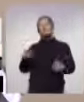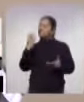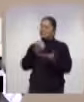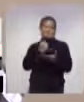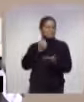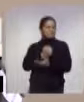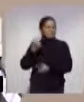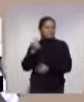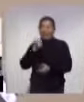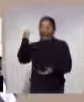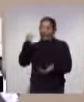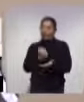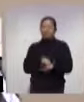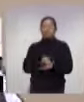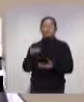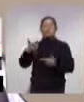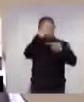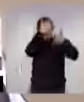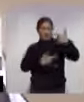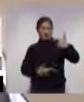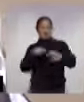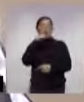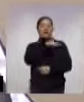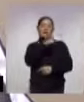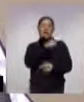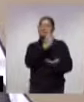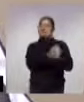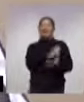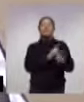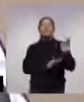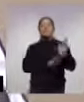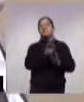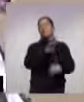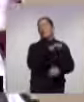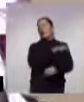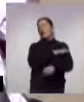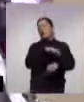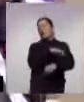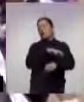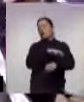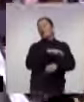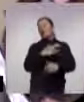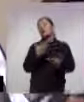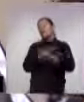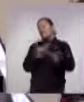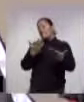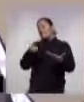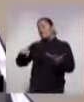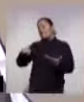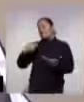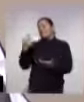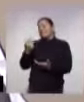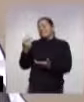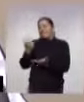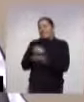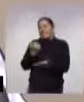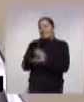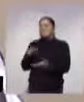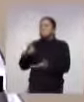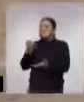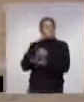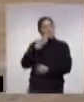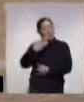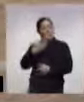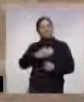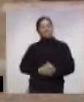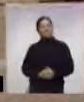porque la posición de tabla a ellos les daba el pase a semifinales y por ahí se comenta con los alumnos, era buscar el gane y lo lograron, gracias a